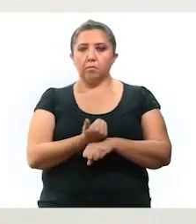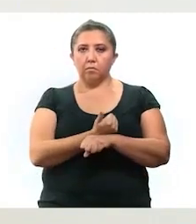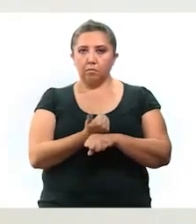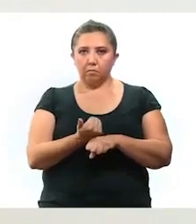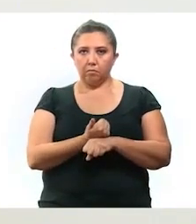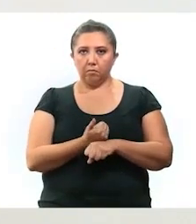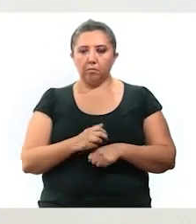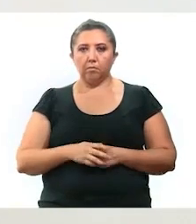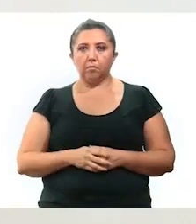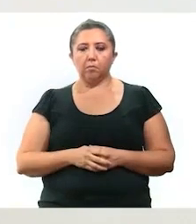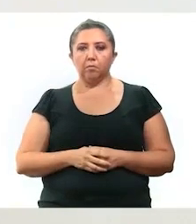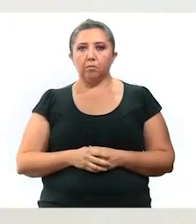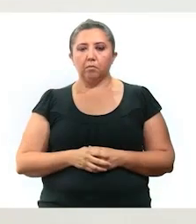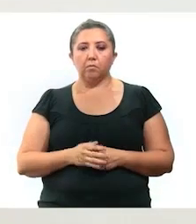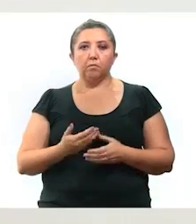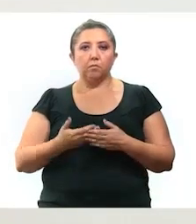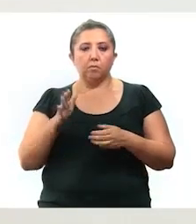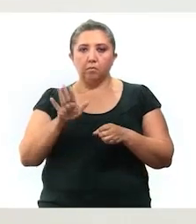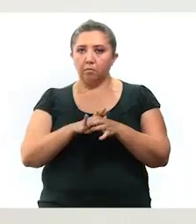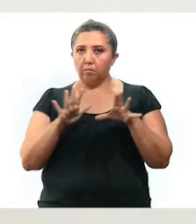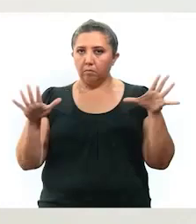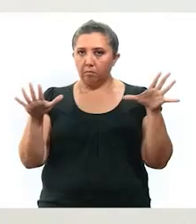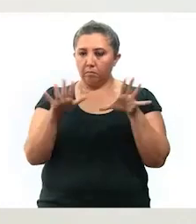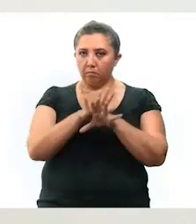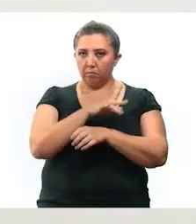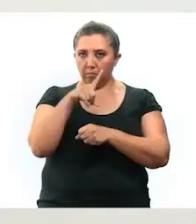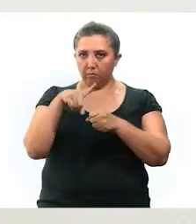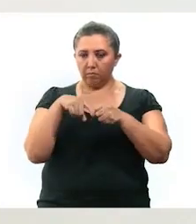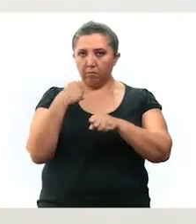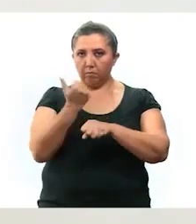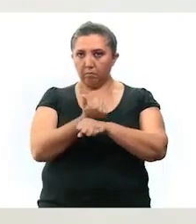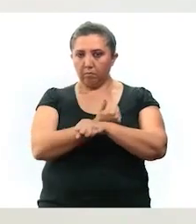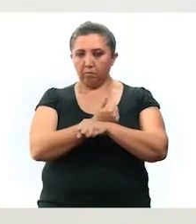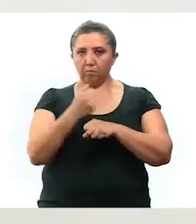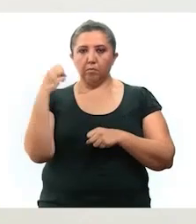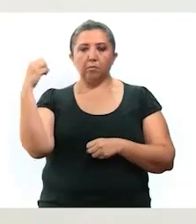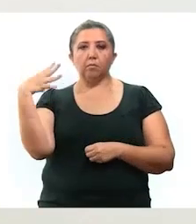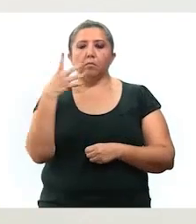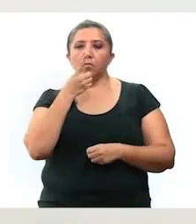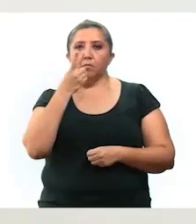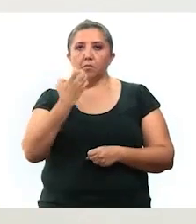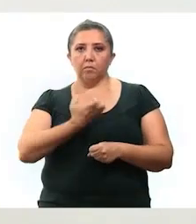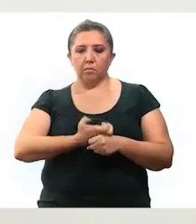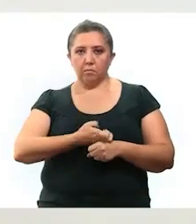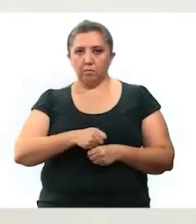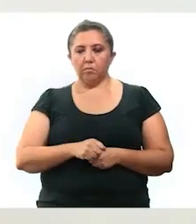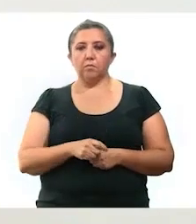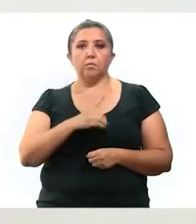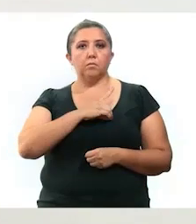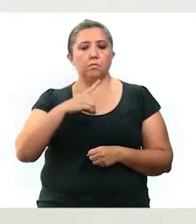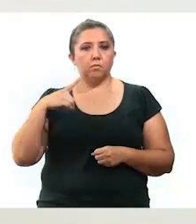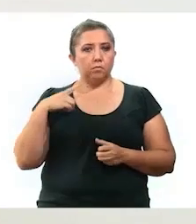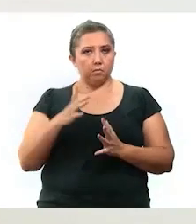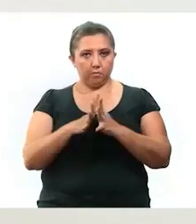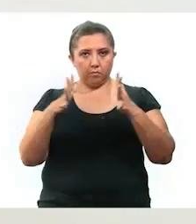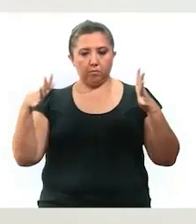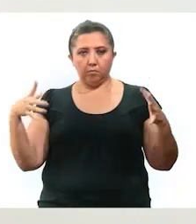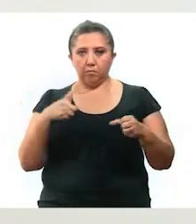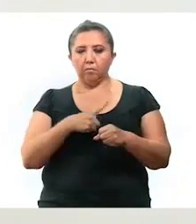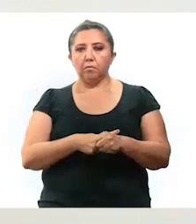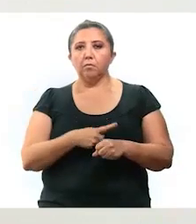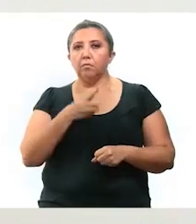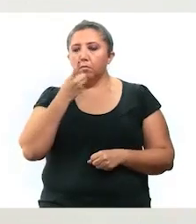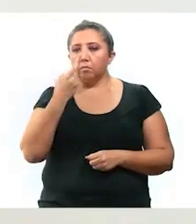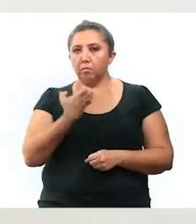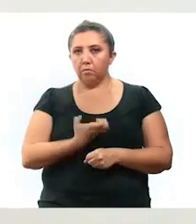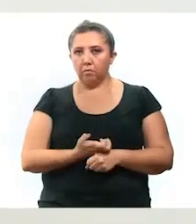amarillo. Ante el cambio de color amarillo del semáforo epidemiológico estatal debido al incremento de casos de